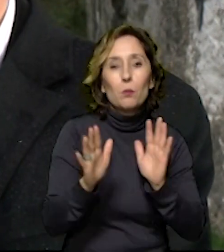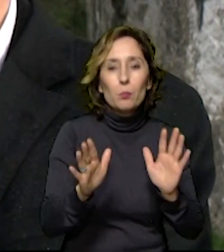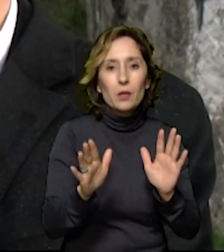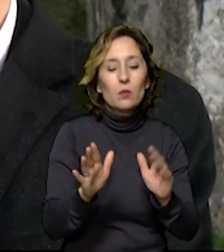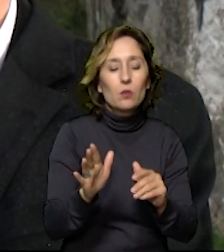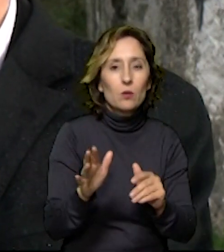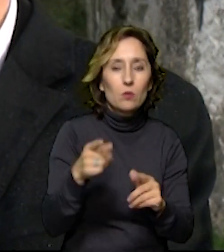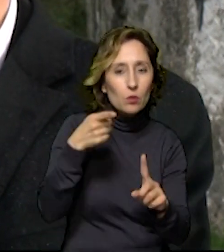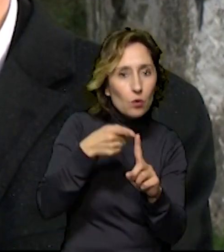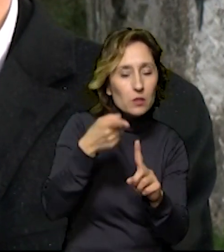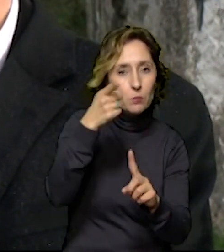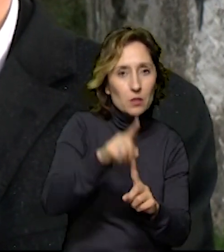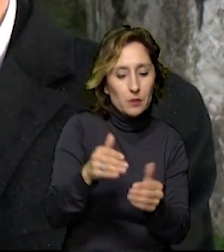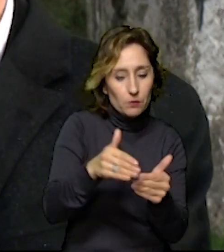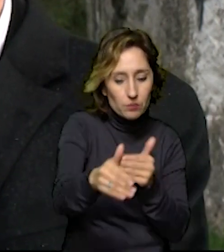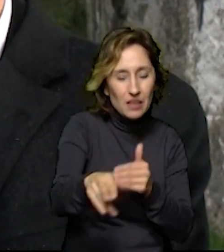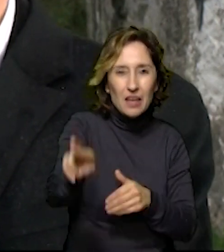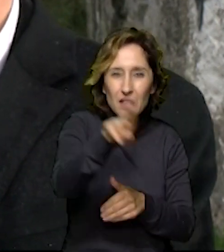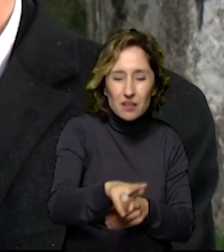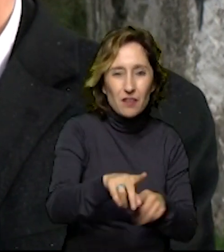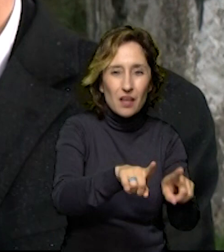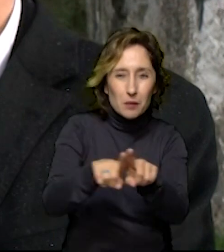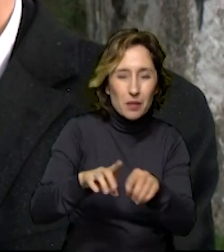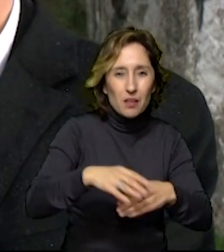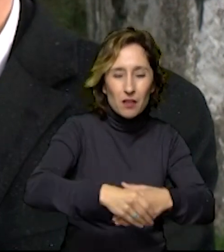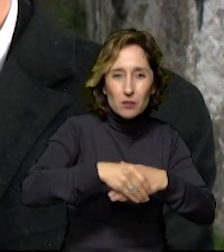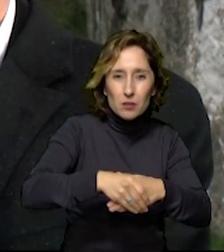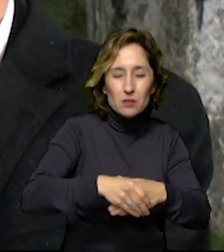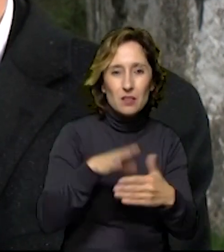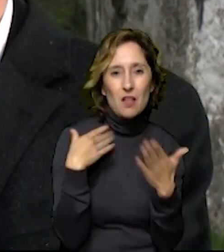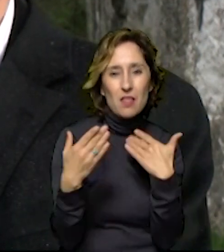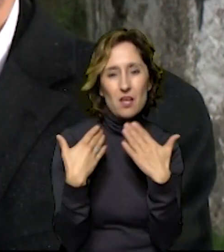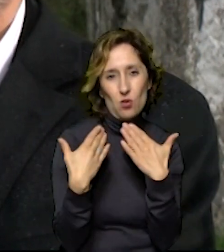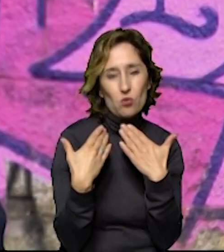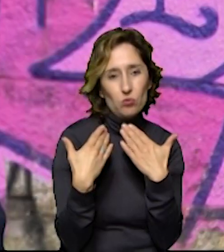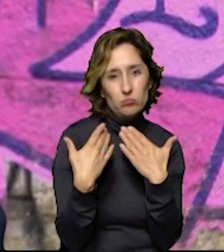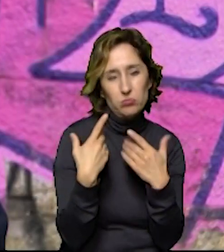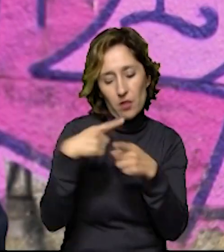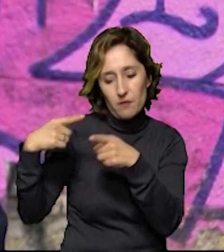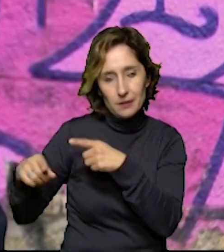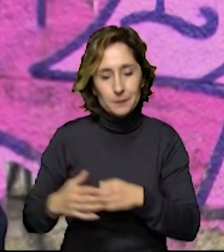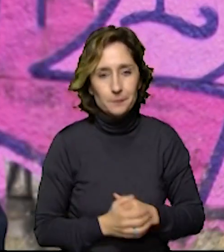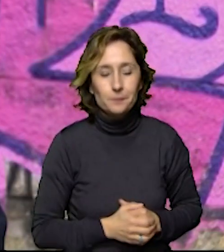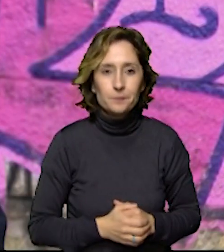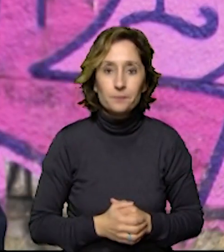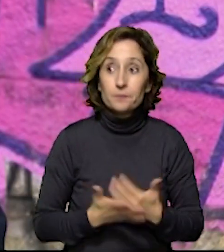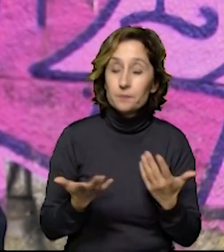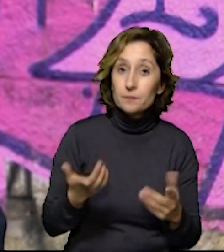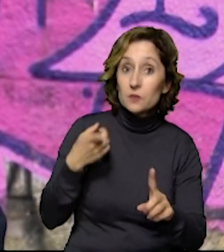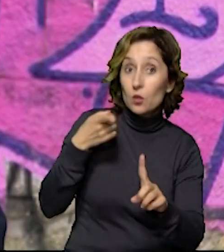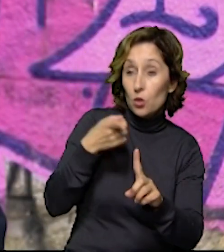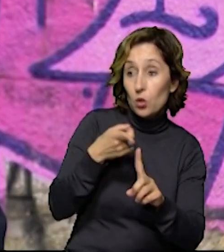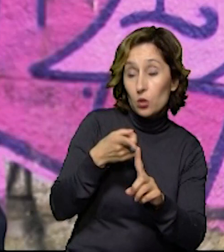no repetición, de fraternidad y de diálogo entre diferentes. ¿Podría ser uno de los objetivos